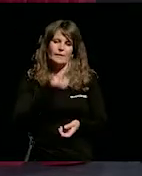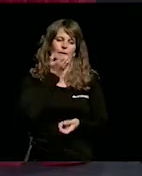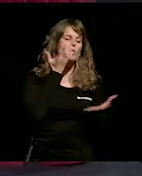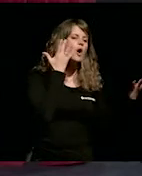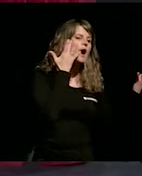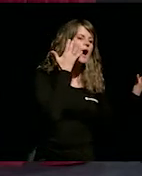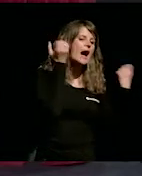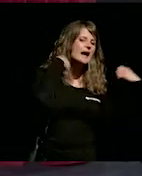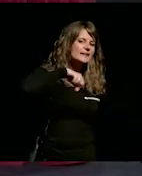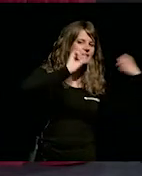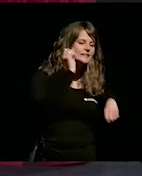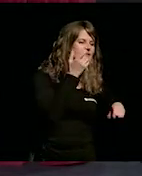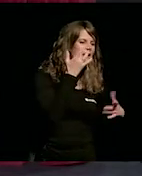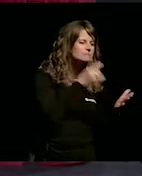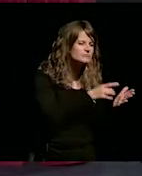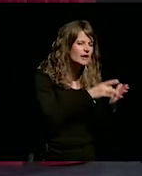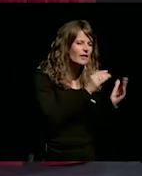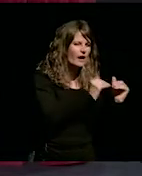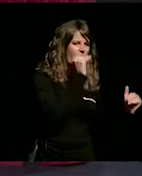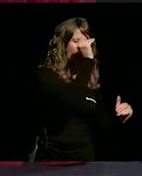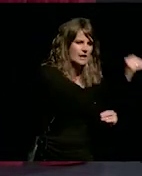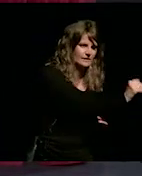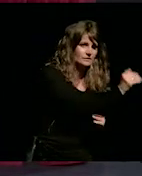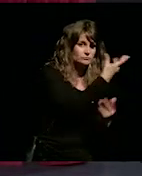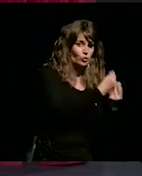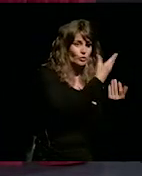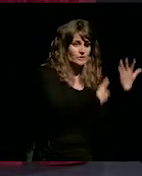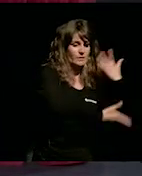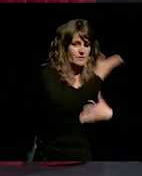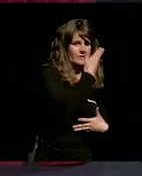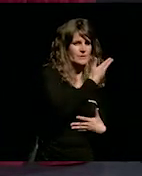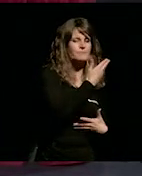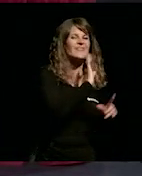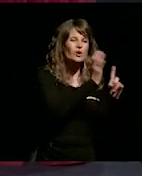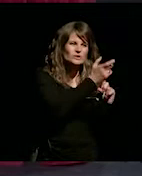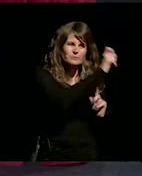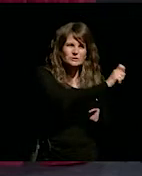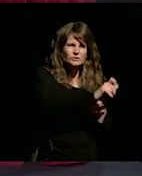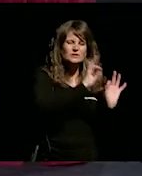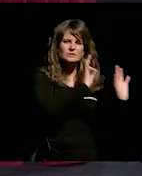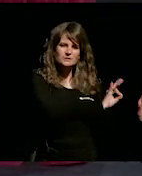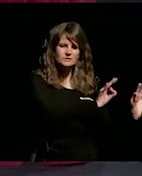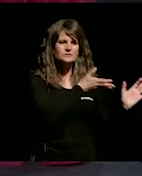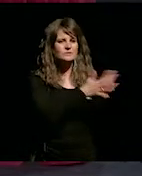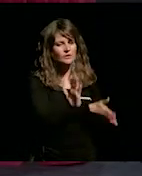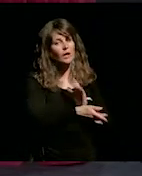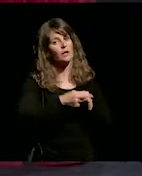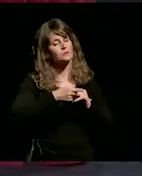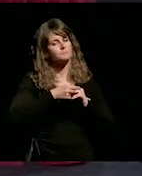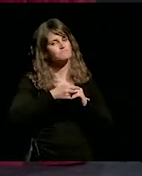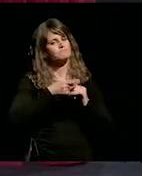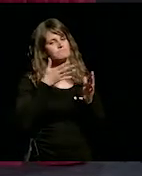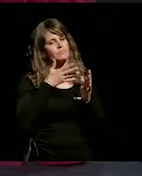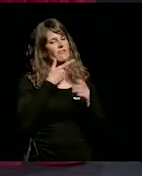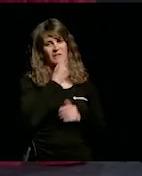de alta calidad, y el circo pues tiene estos potenciales, pues a